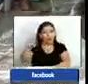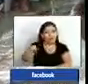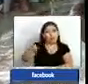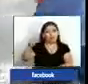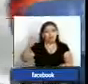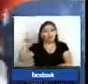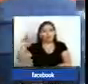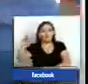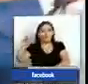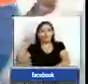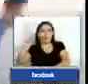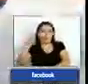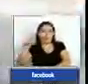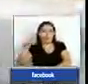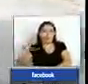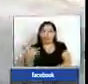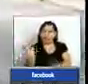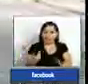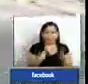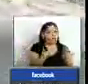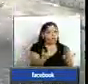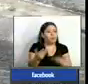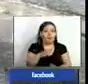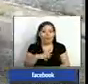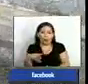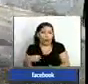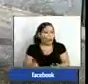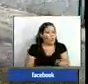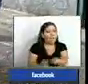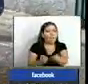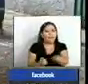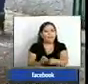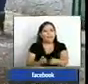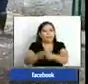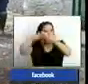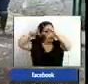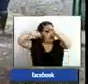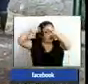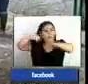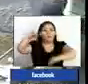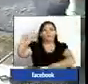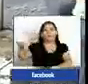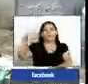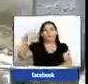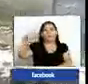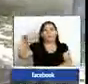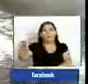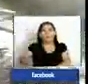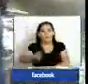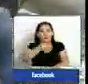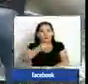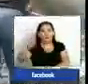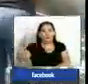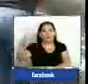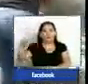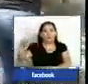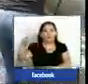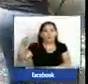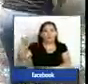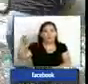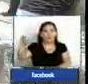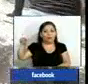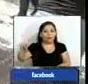Iberias, más de 3,000 familias fueron beneficiadas con estas acciones. Con imágenes de Juan Castellanos, Tatiana Funes,